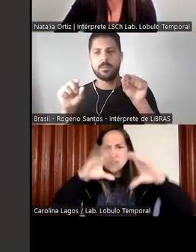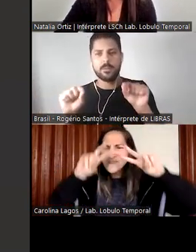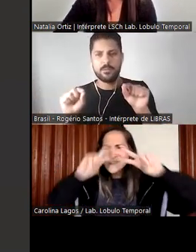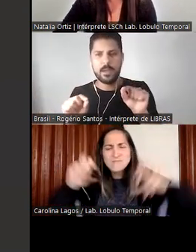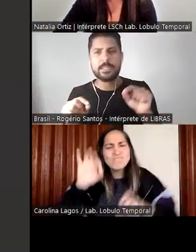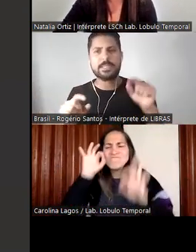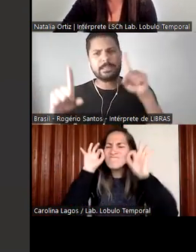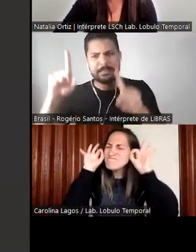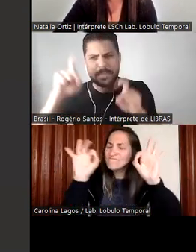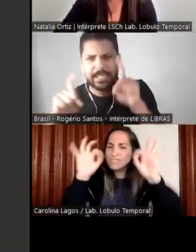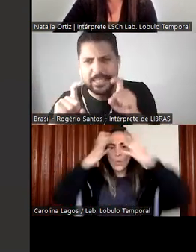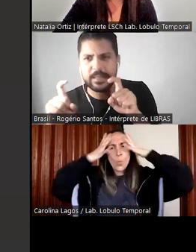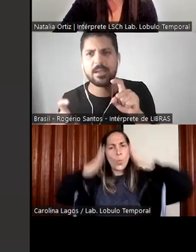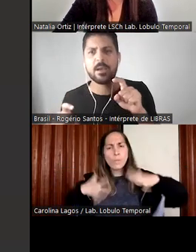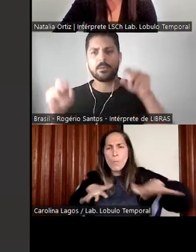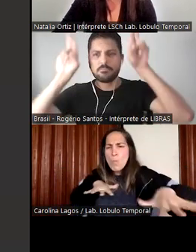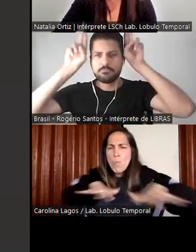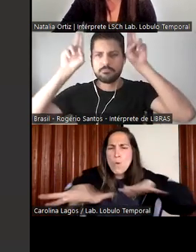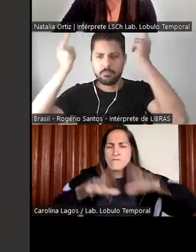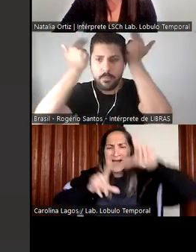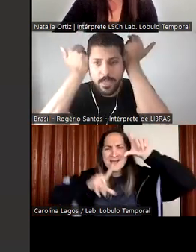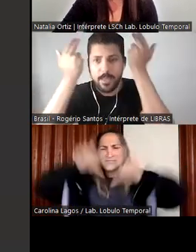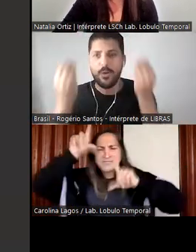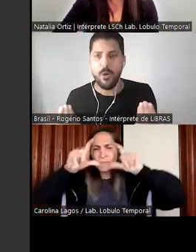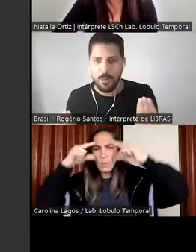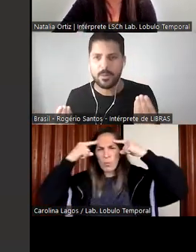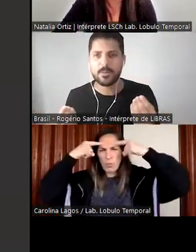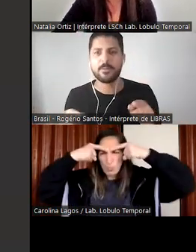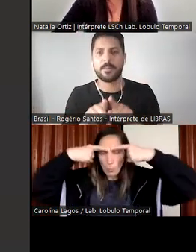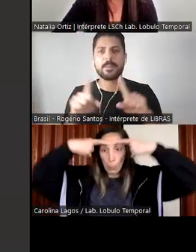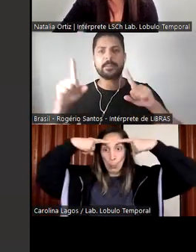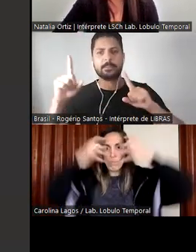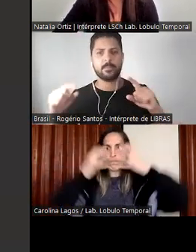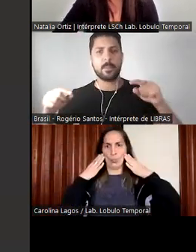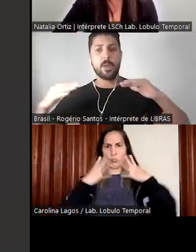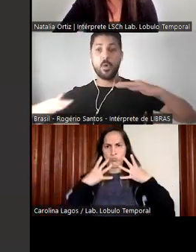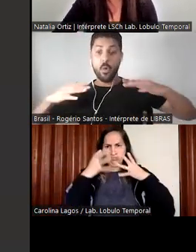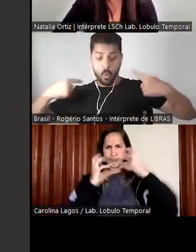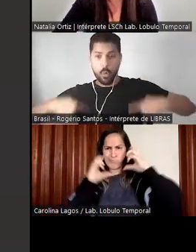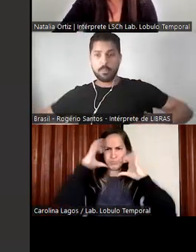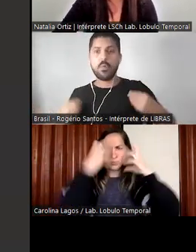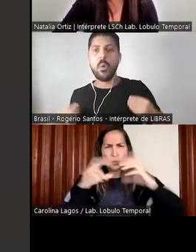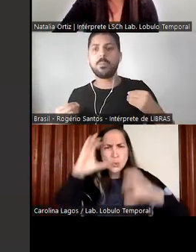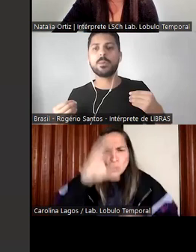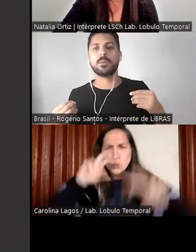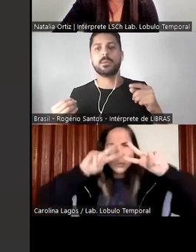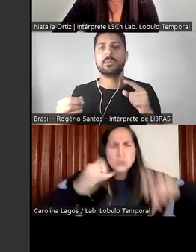supuesto, y dándole vida al conejo a través del cuerpo, moviéndonos de cierta forma